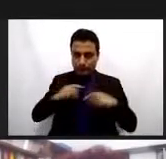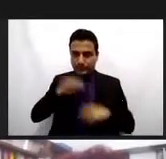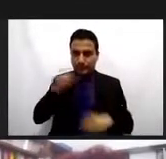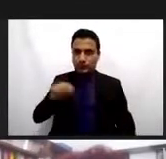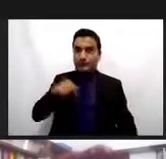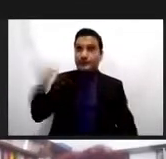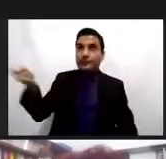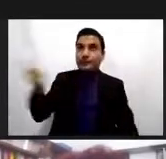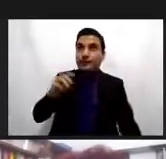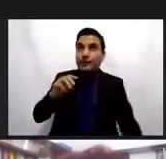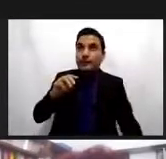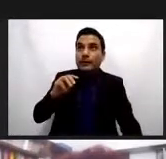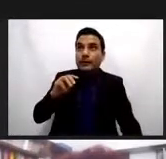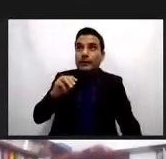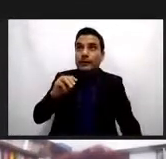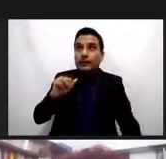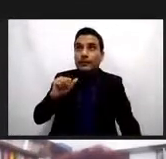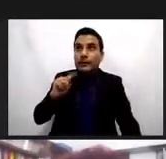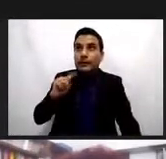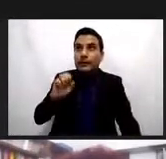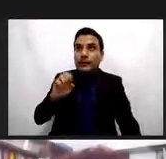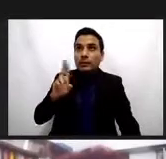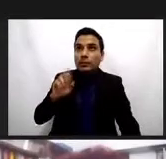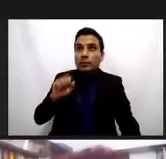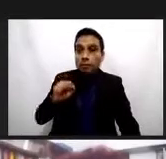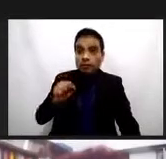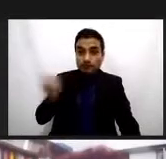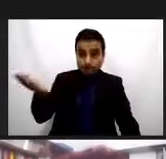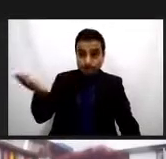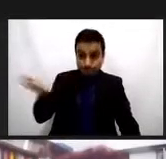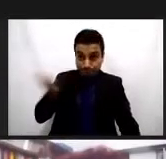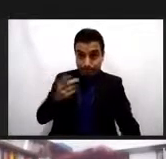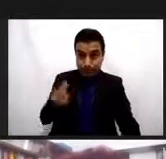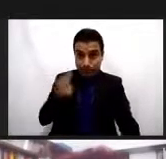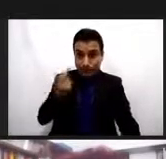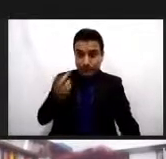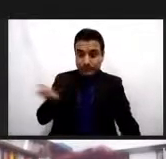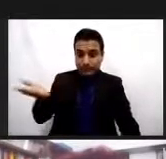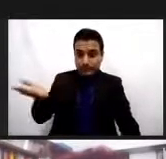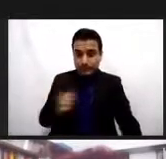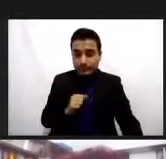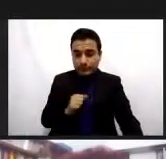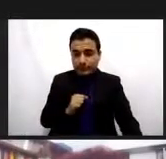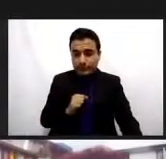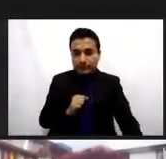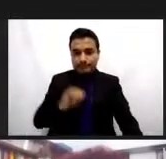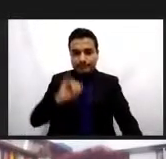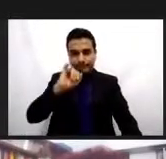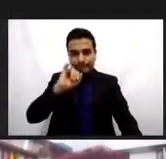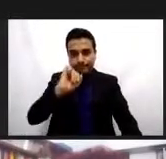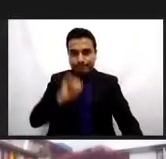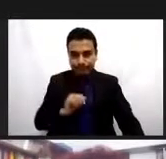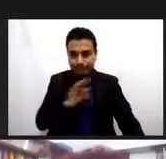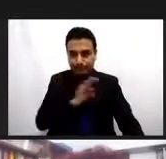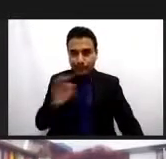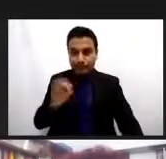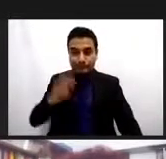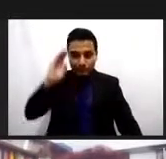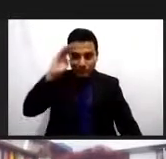Mateus. Si podés, Mateus, hacer tu pregunta. Sí, puedo.